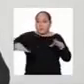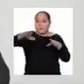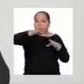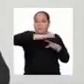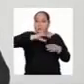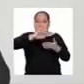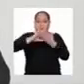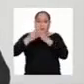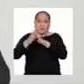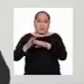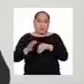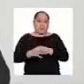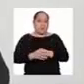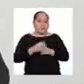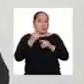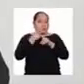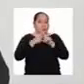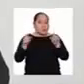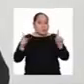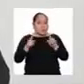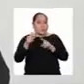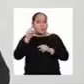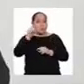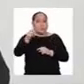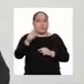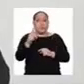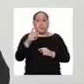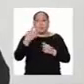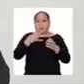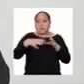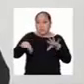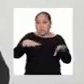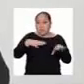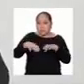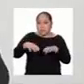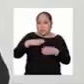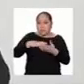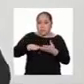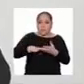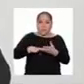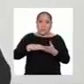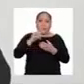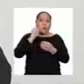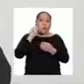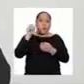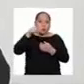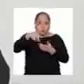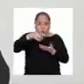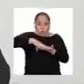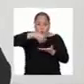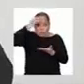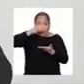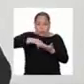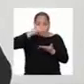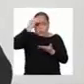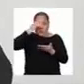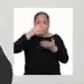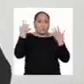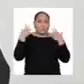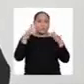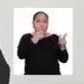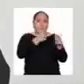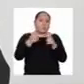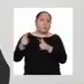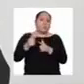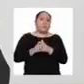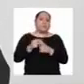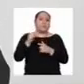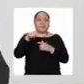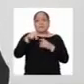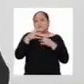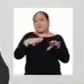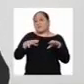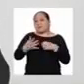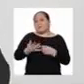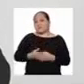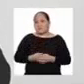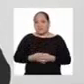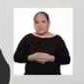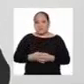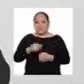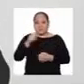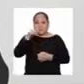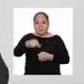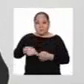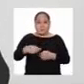general. Pero, con lo que acaban de aprender, ya están listos para poder hacerlo. Tener